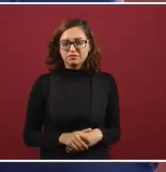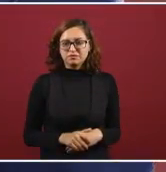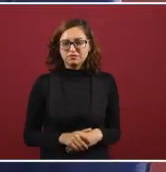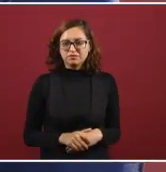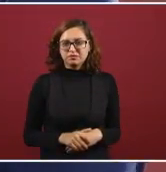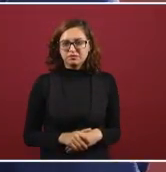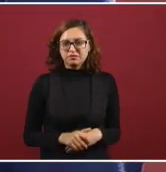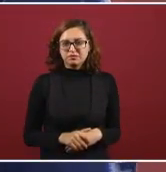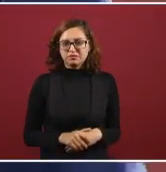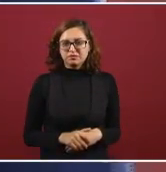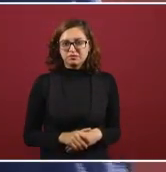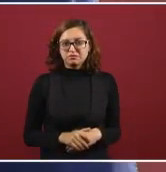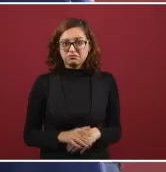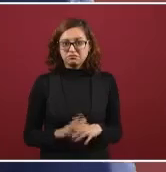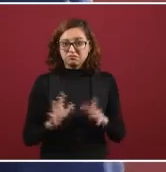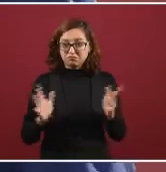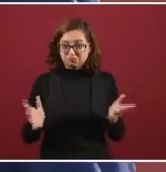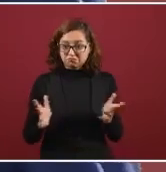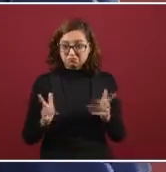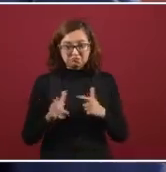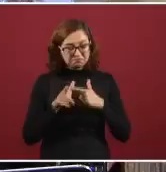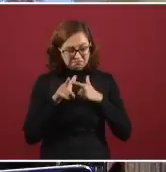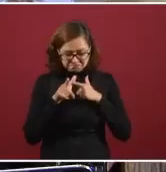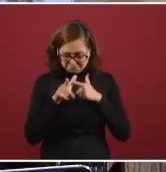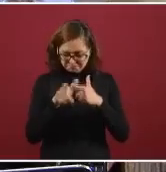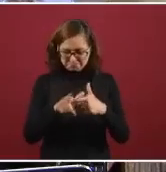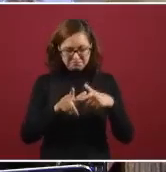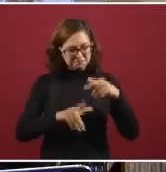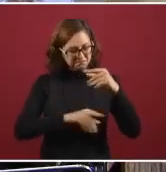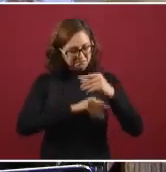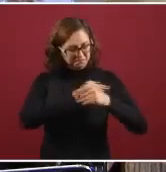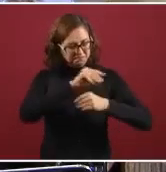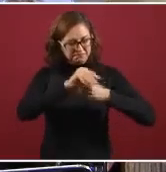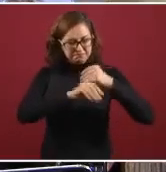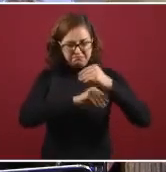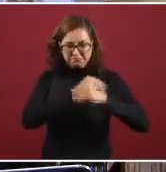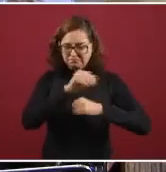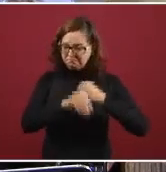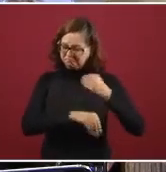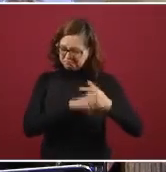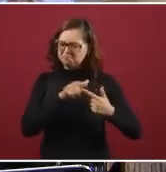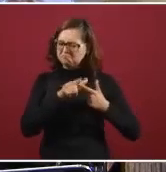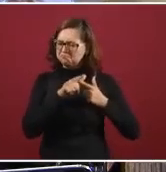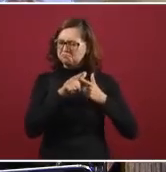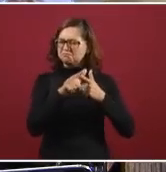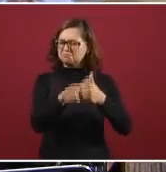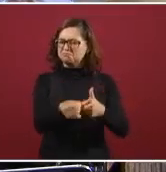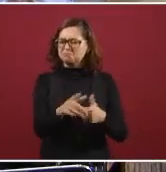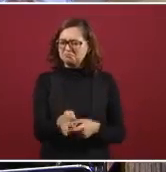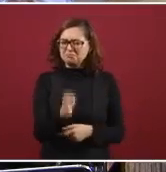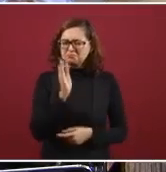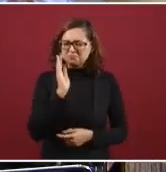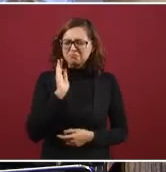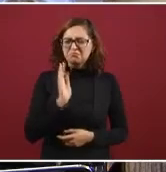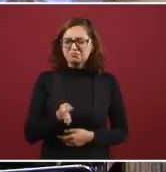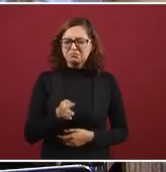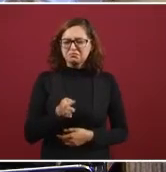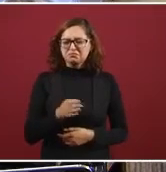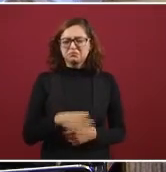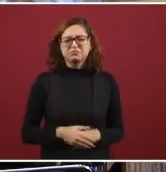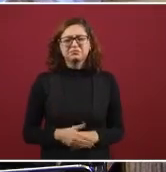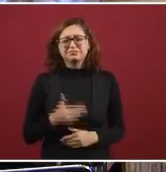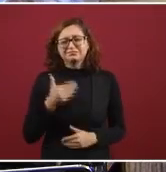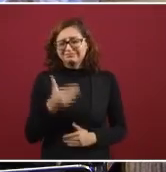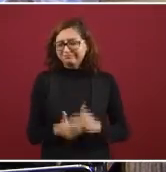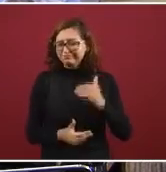vamos a seguir polemizando y les diría que hasta ahora vamos muy